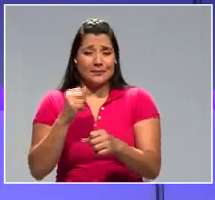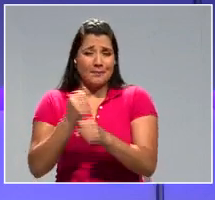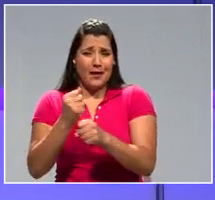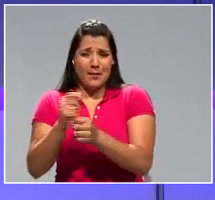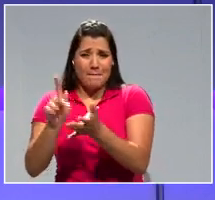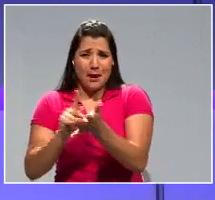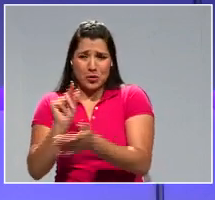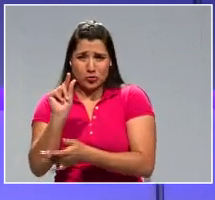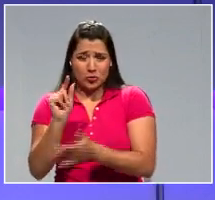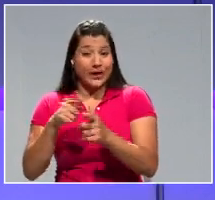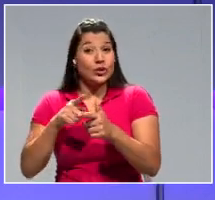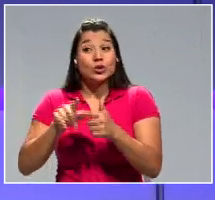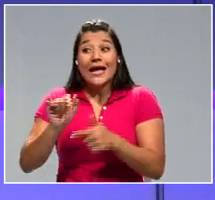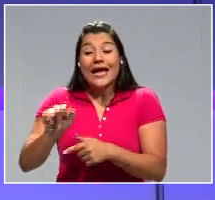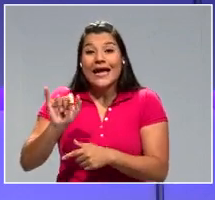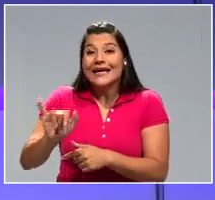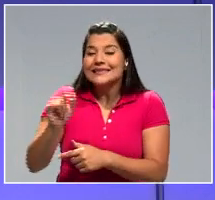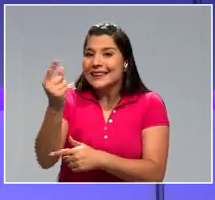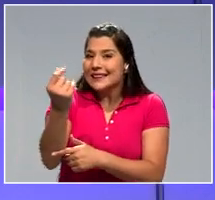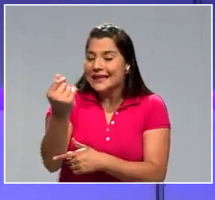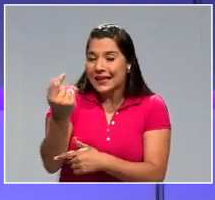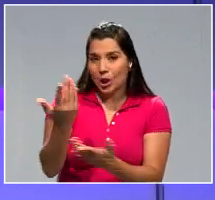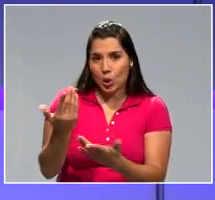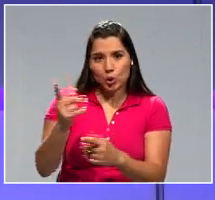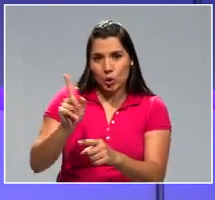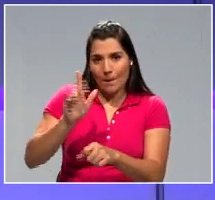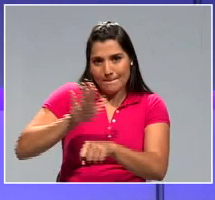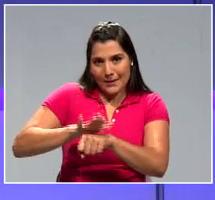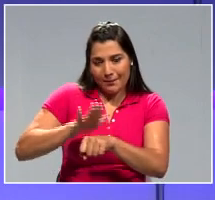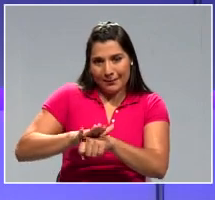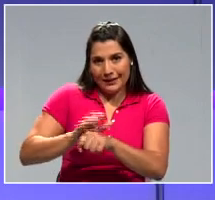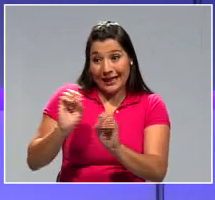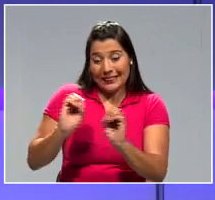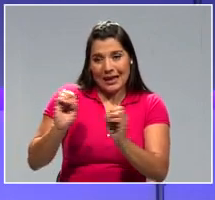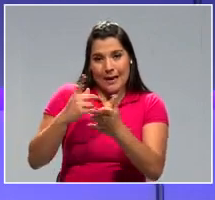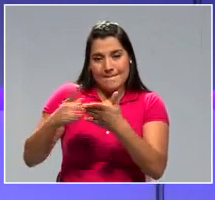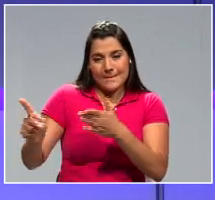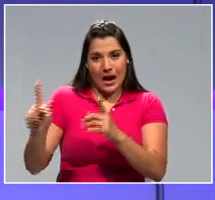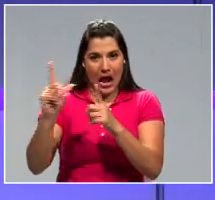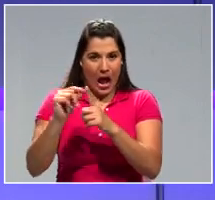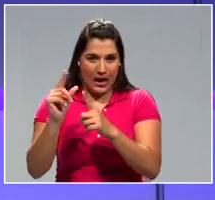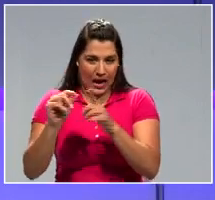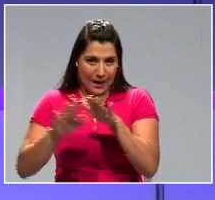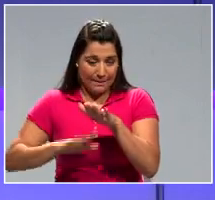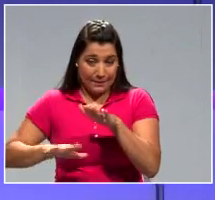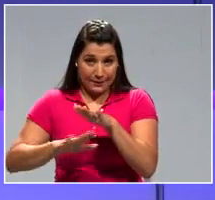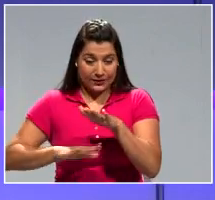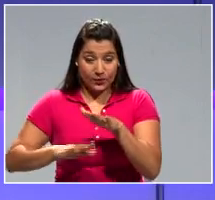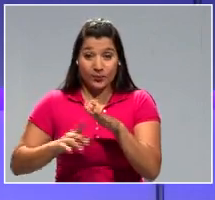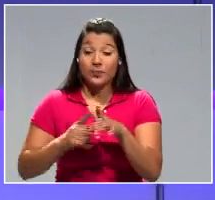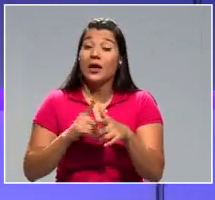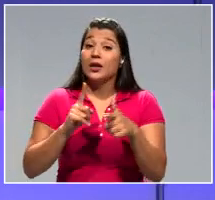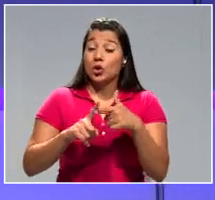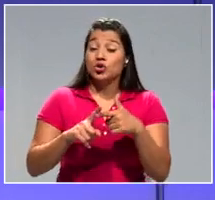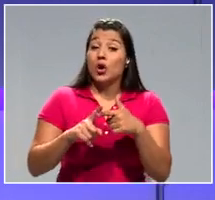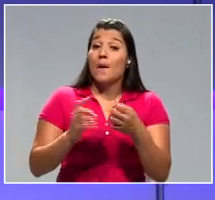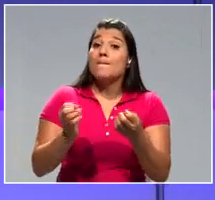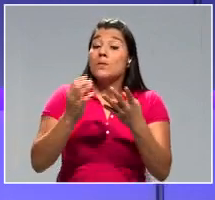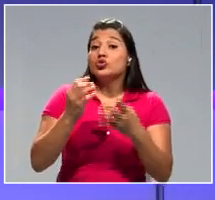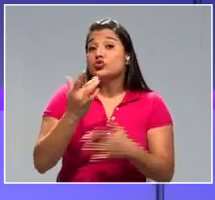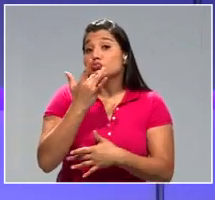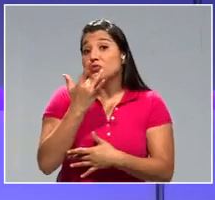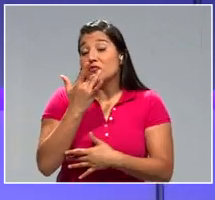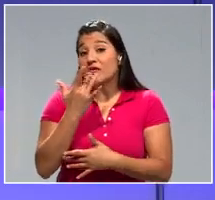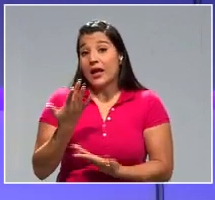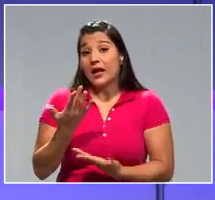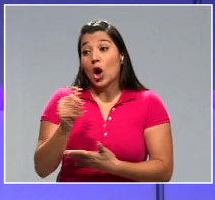y esos ingresos no les permite optar por ni siquiera a veces pagar un alquiler mínimo, ¿verdad? Entonces muchos optan por